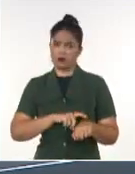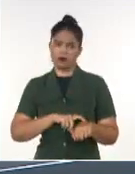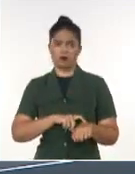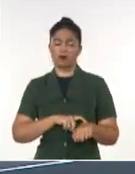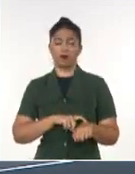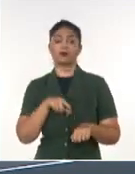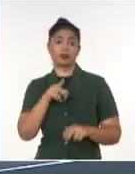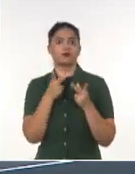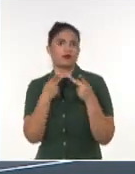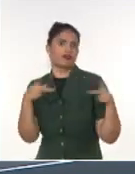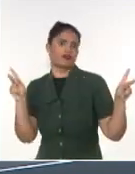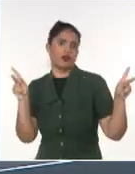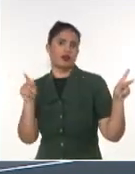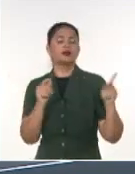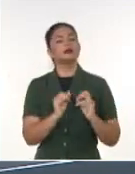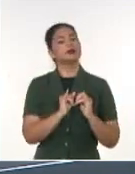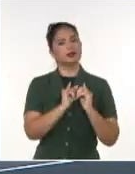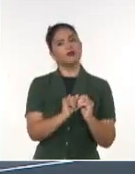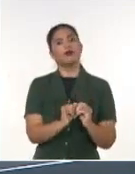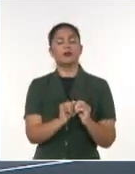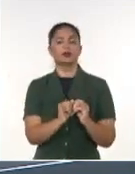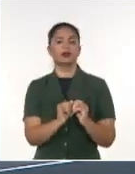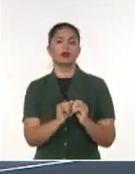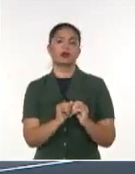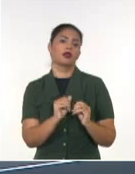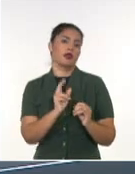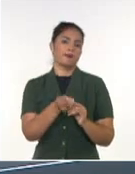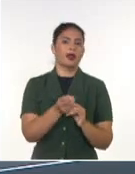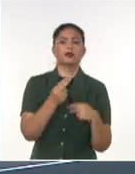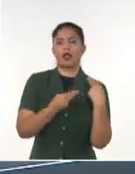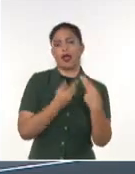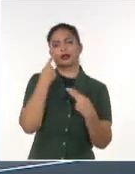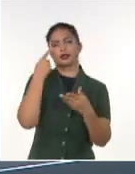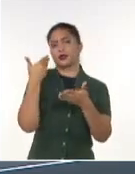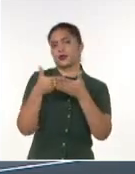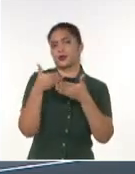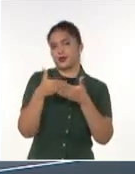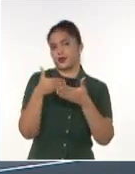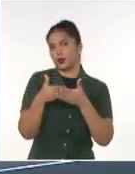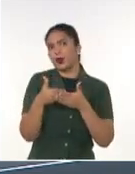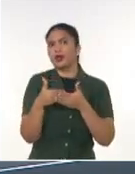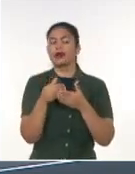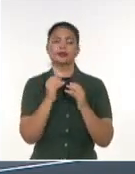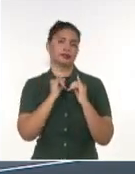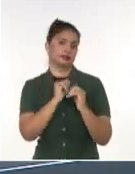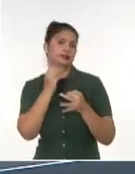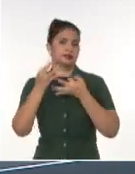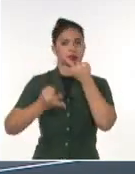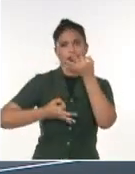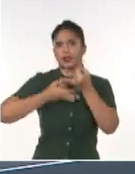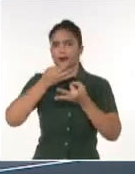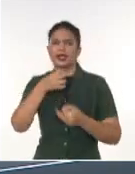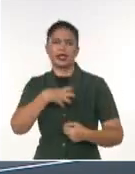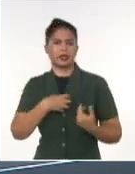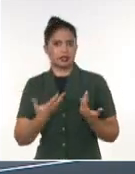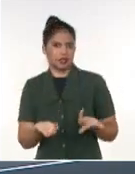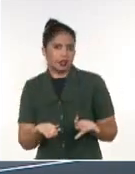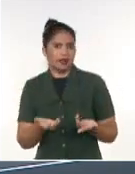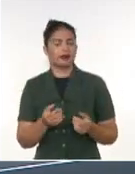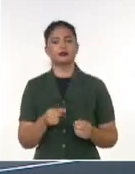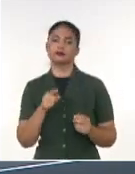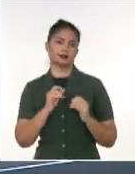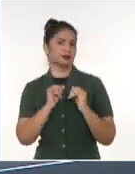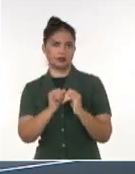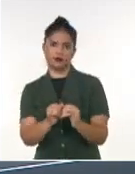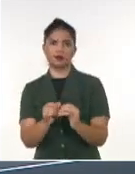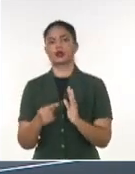capacitado para darnos un diagnóstico diferencial incluso con otras enfermedades que cursan con similar sintomatología y darnos una